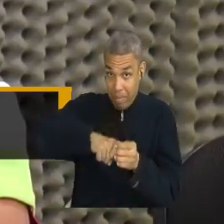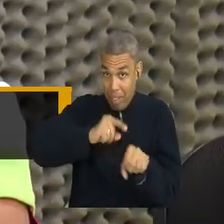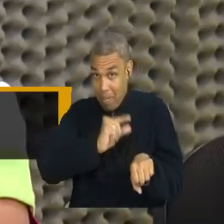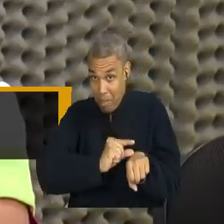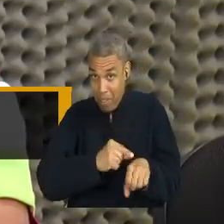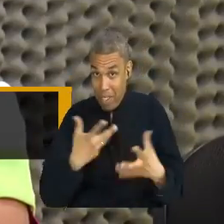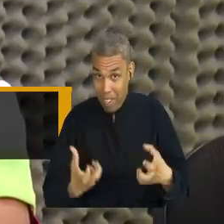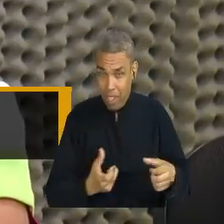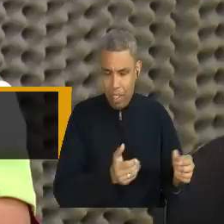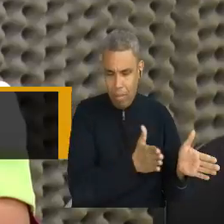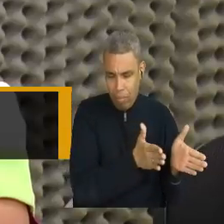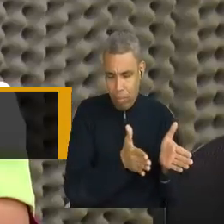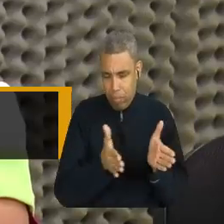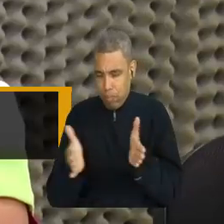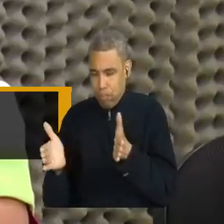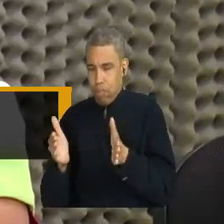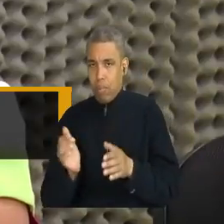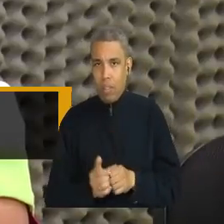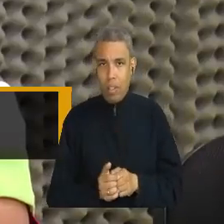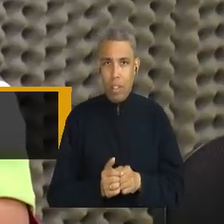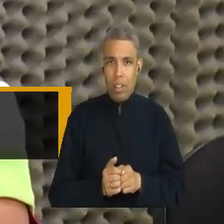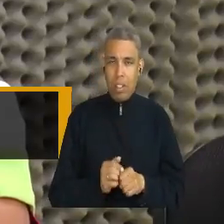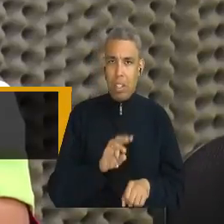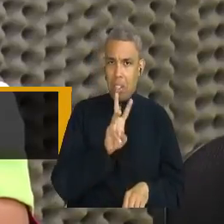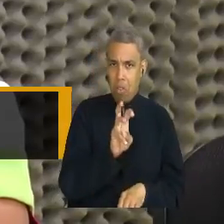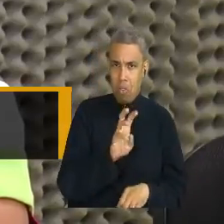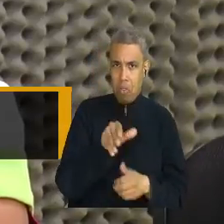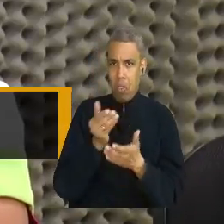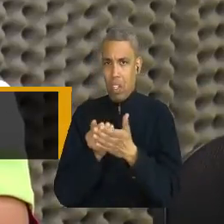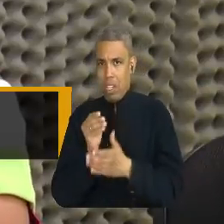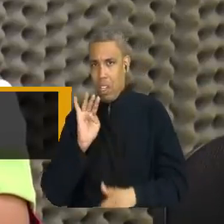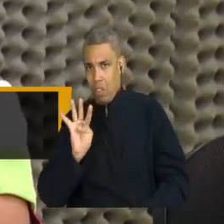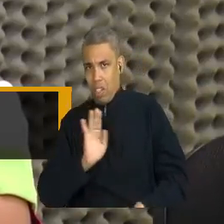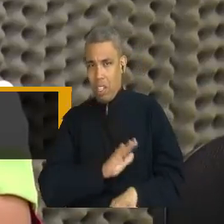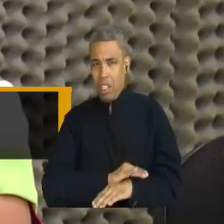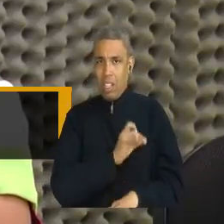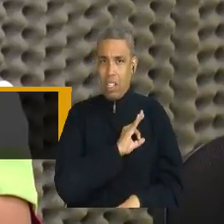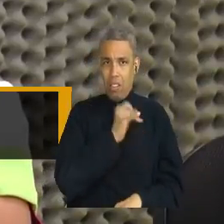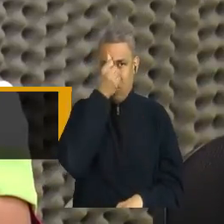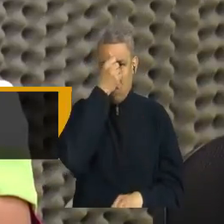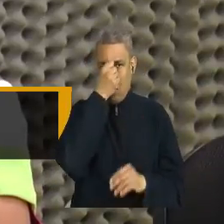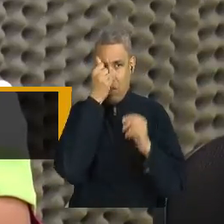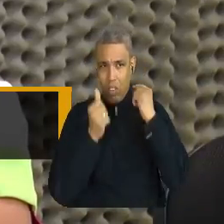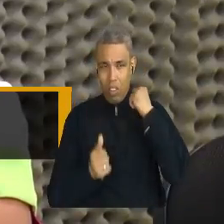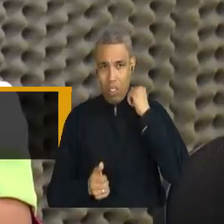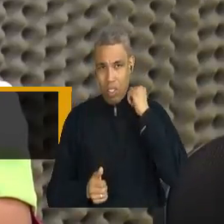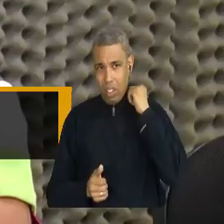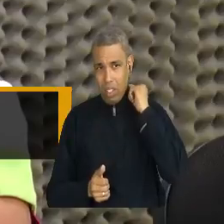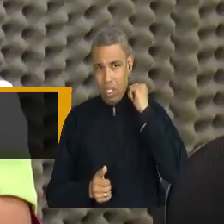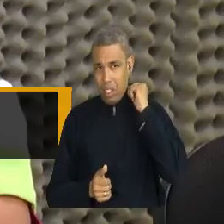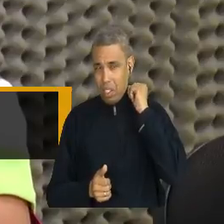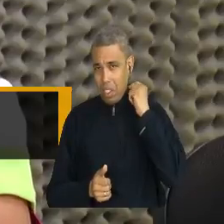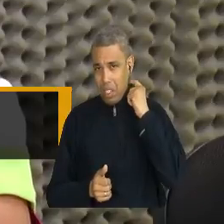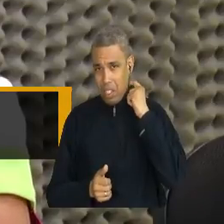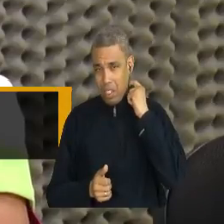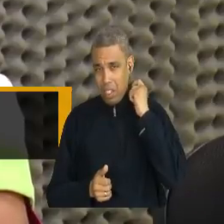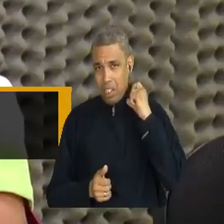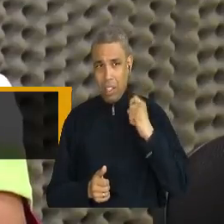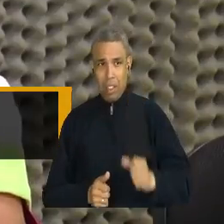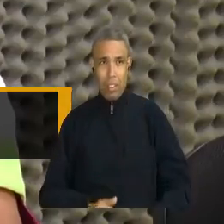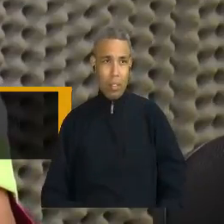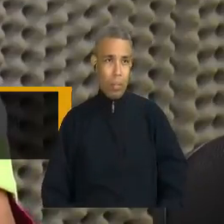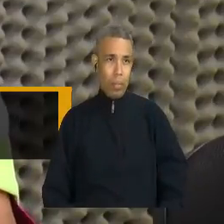desde de 8 a 4 de la tarde, sábado y domingo. ¿Cuándo se va a realizar? Todavía en este momento, como estamos